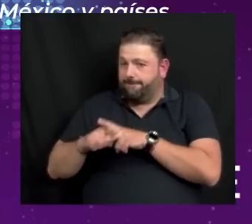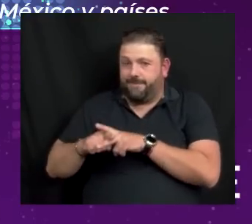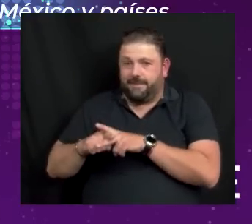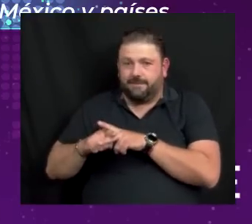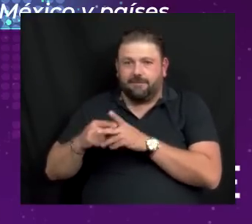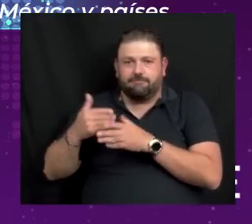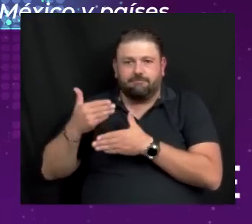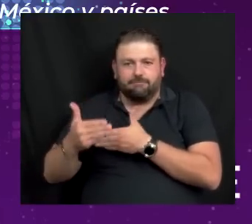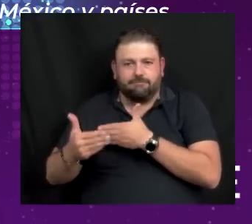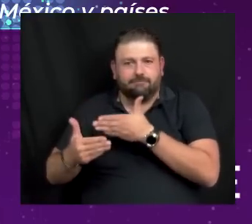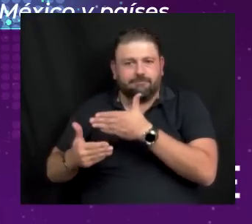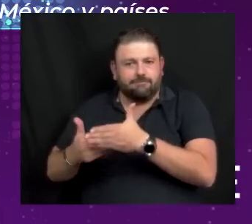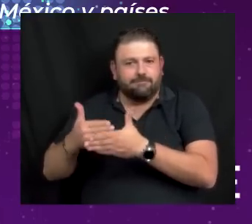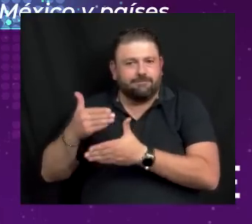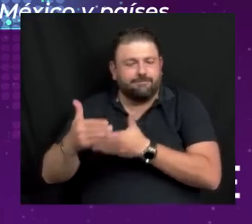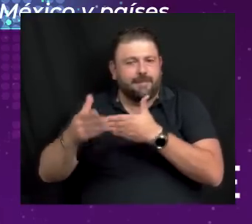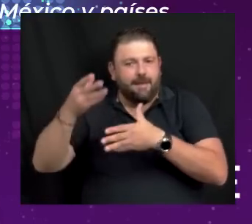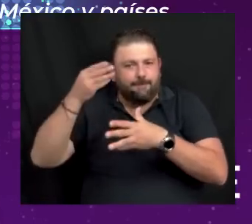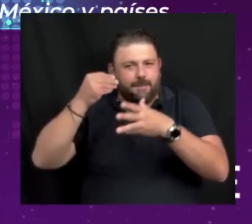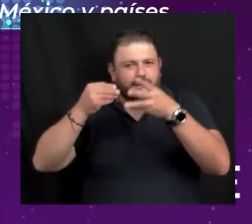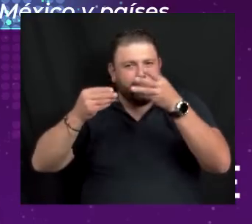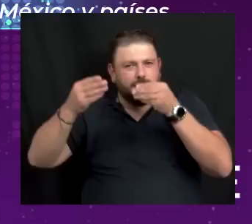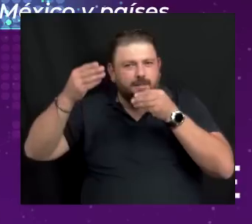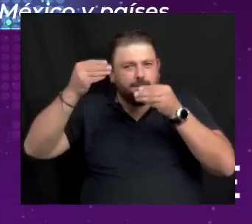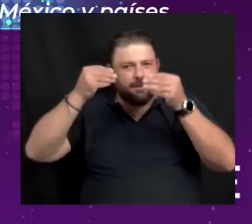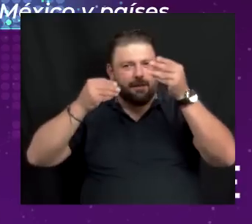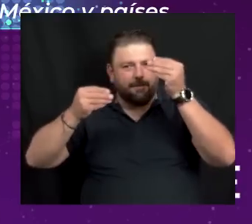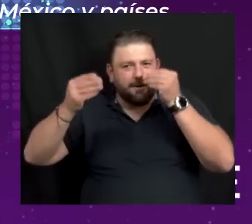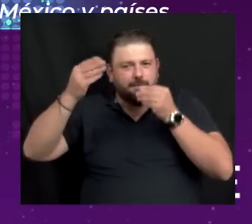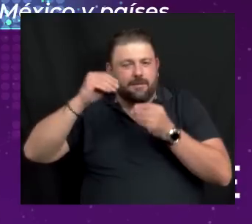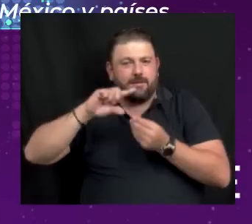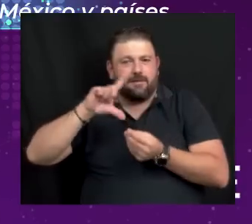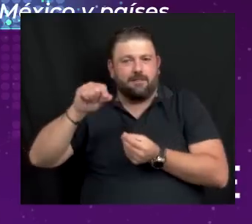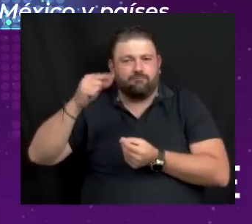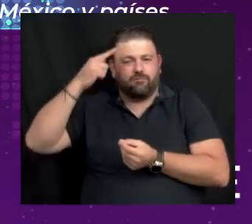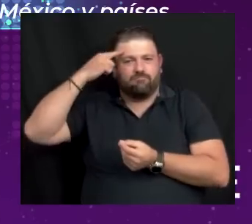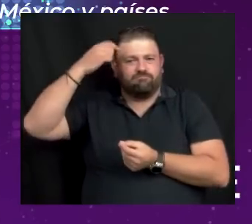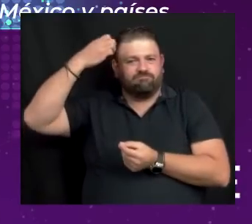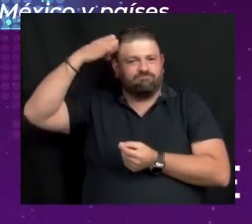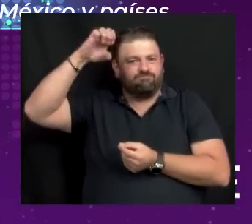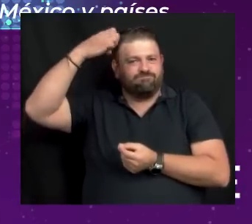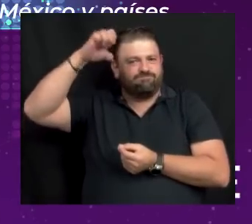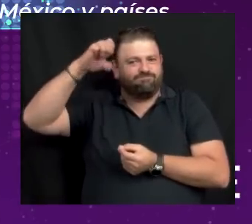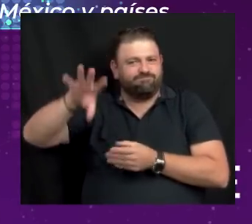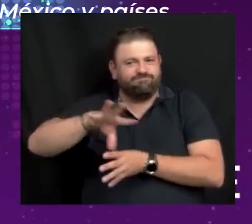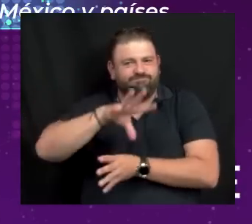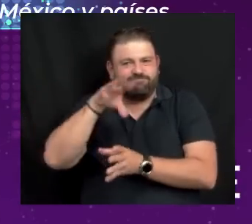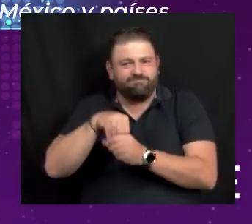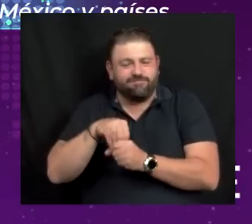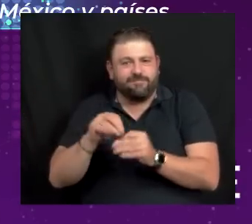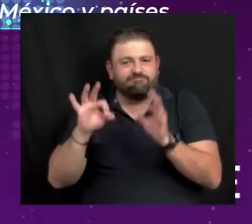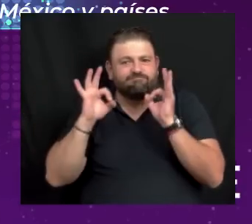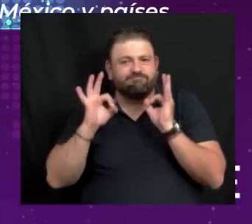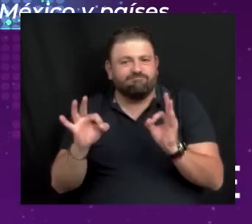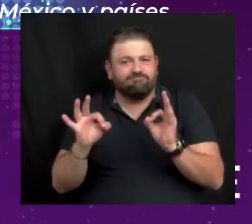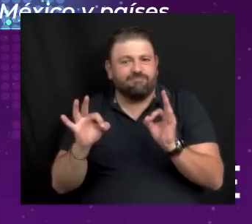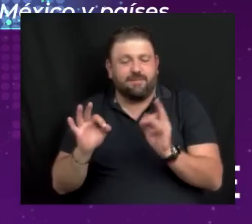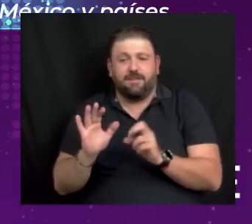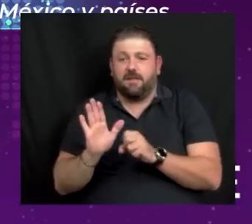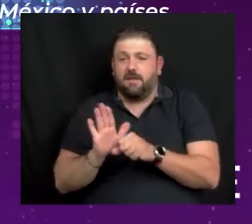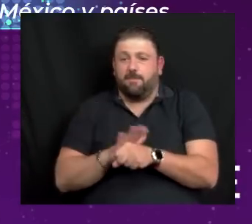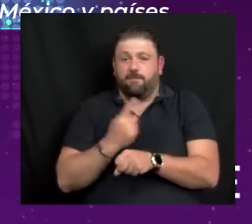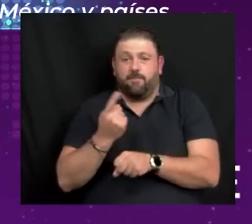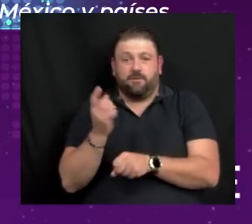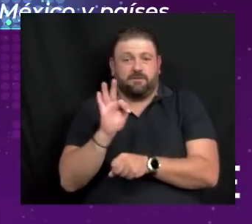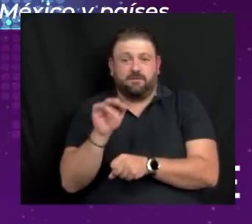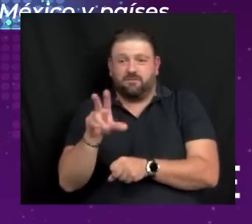hacerte experto te lleva a enseñarlo bien. Si tú no haces repetición, si tú no te haces experto, quien está